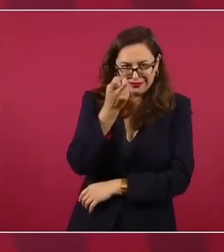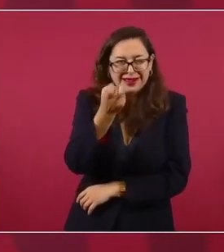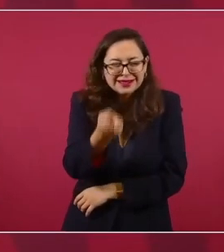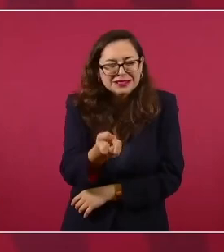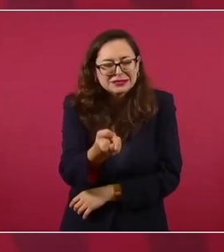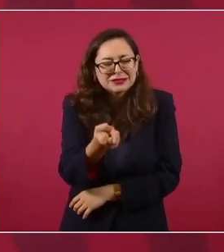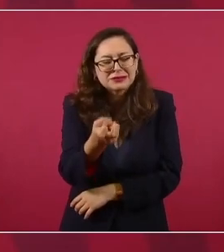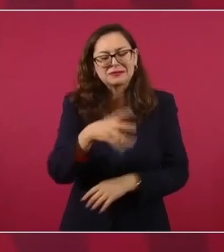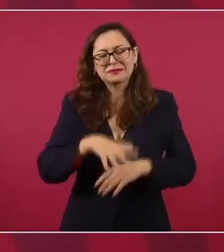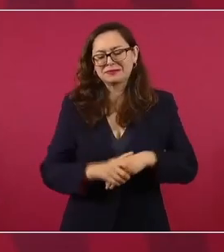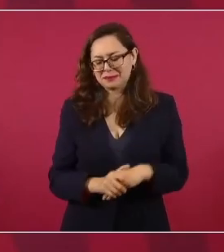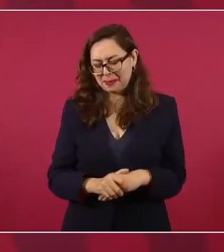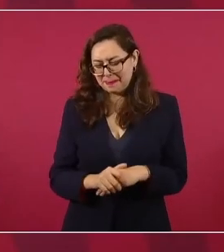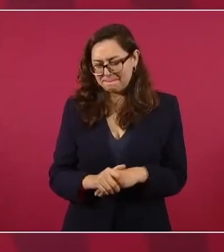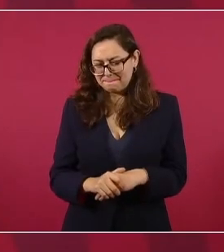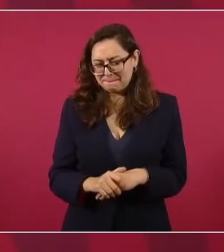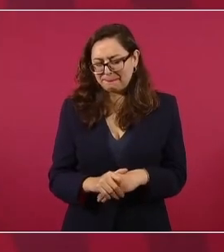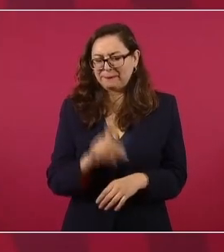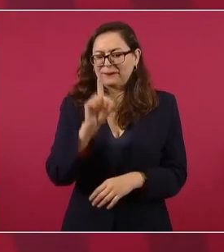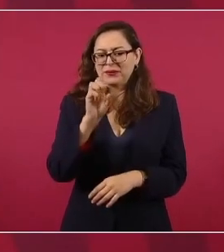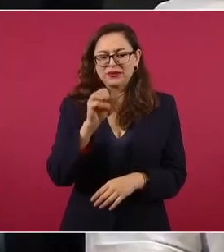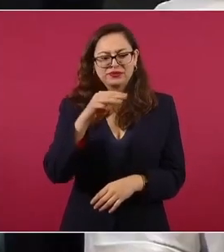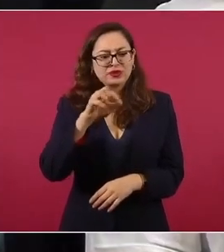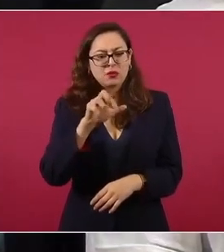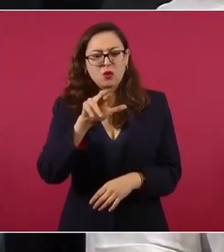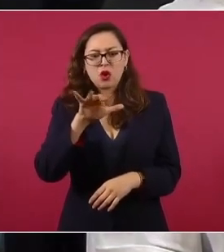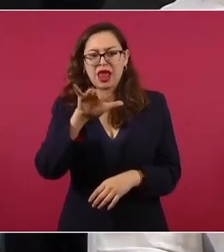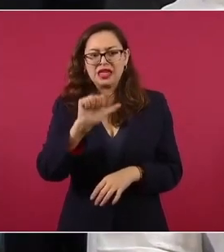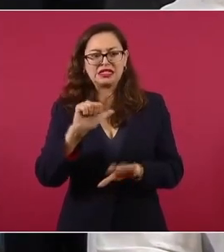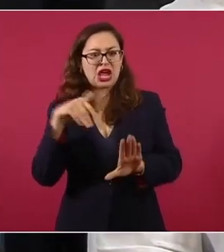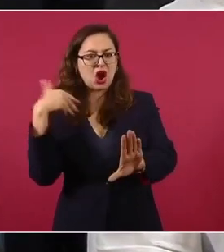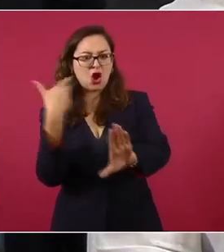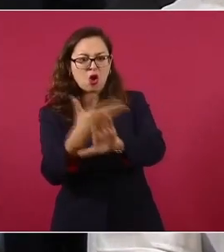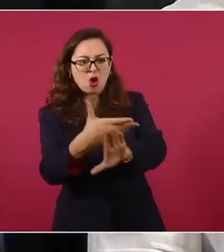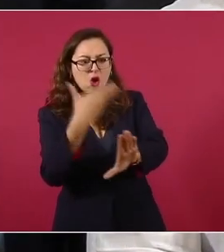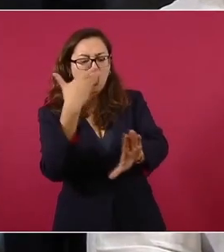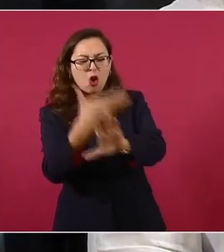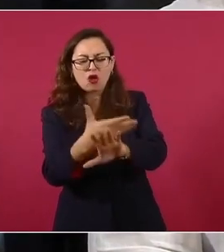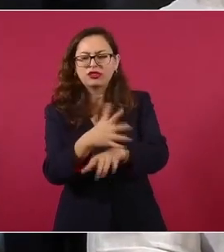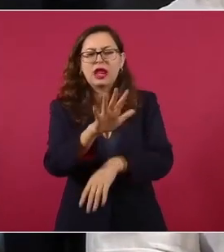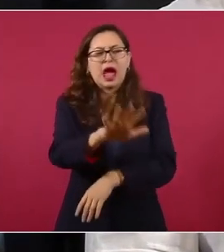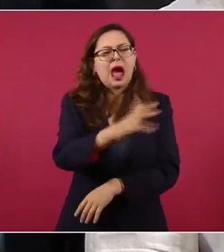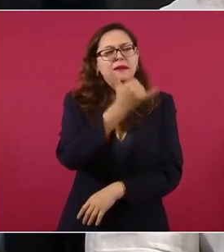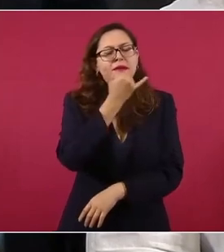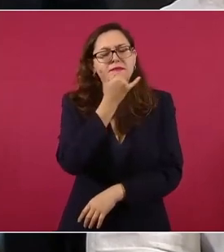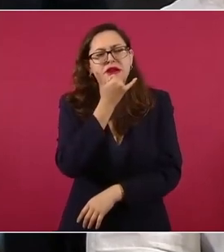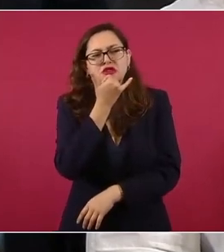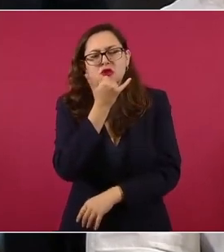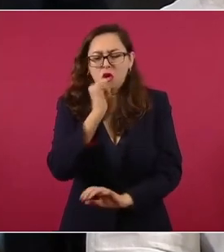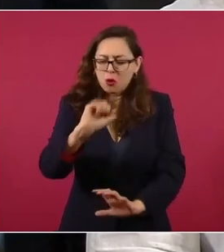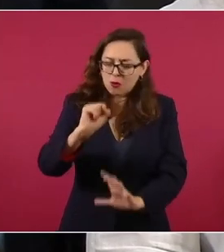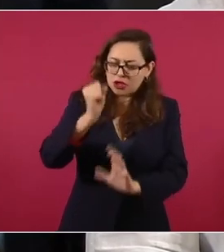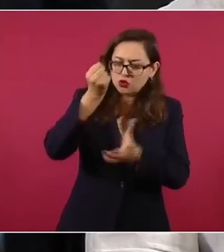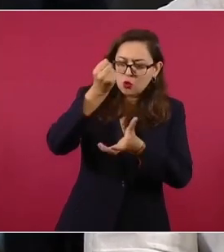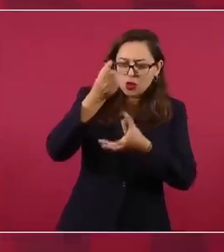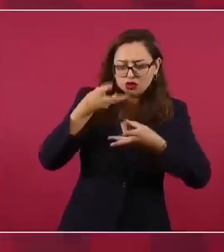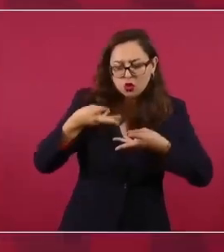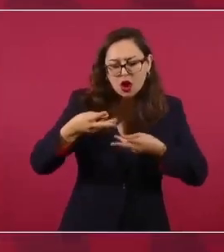corrupción y derroche en el manejo del presupuesto del INE?